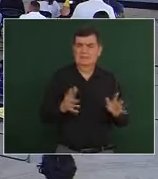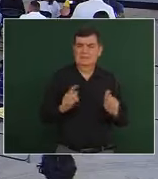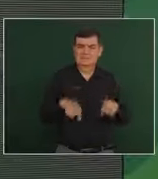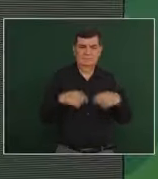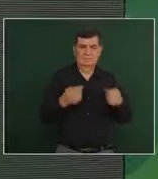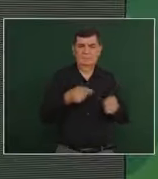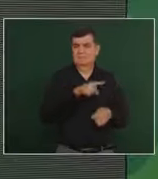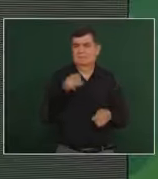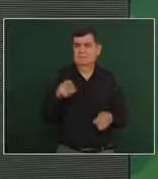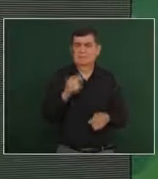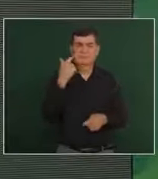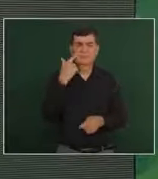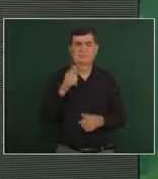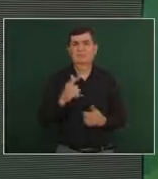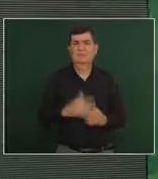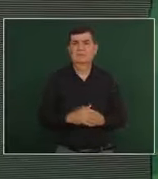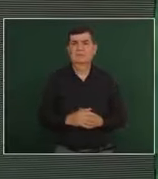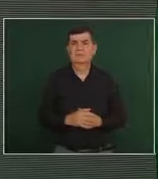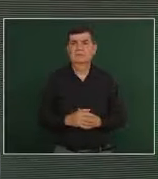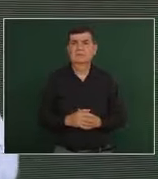que ustedes no quieren